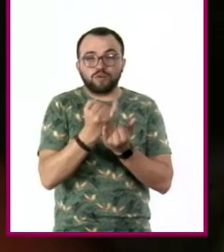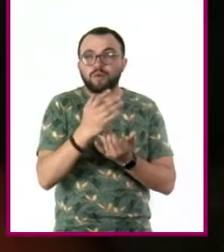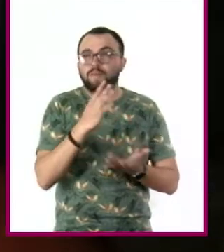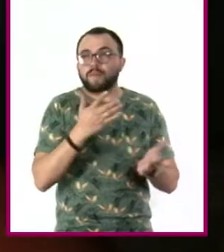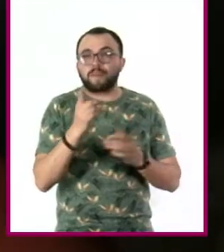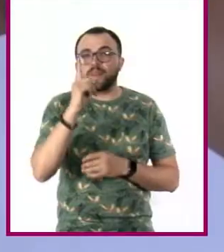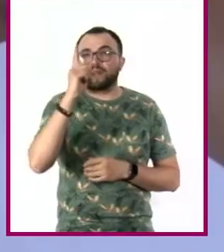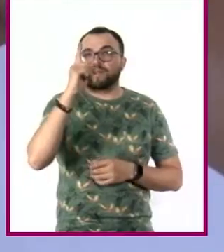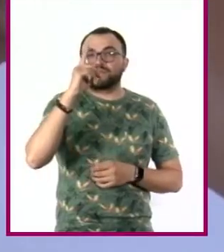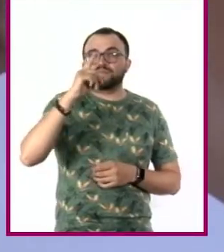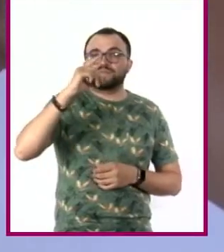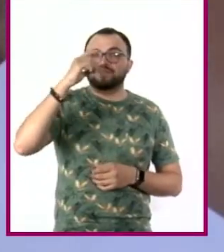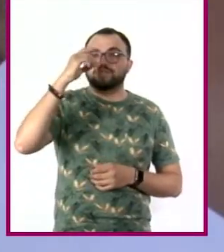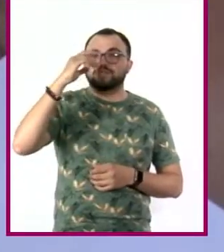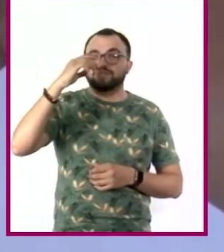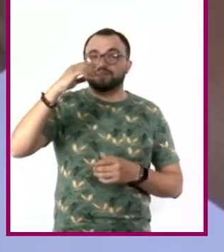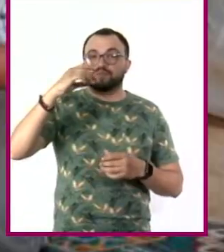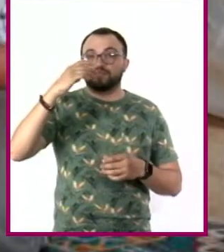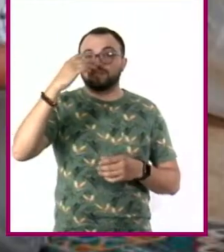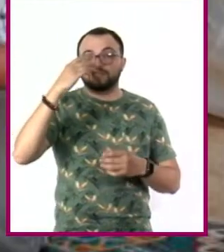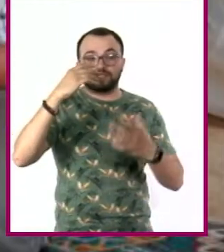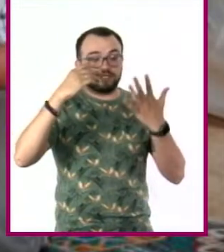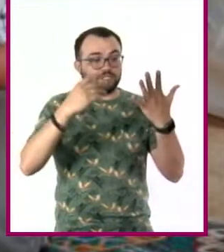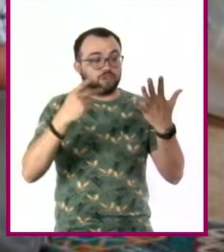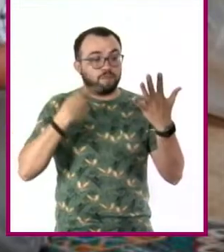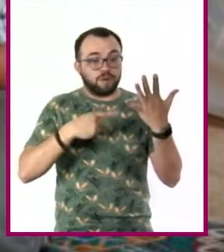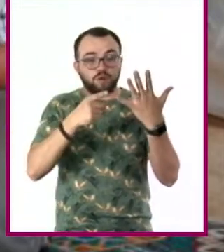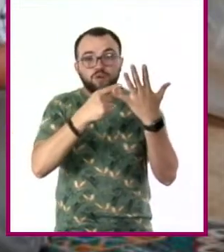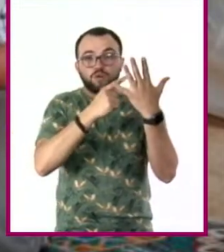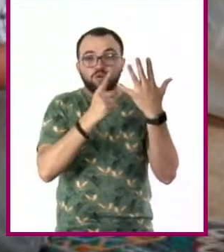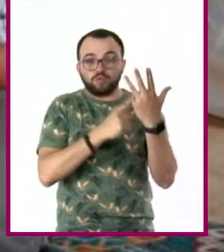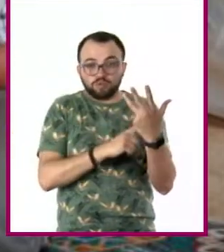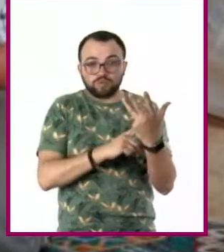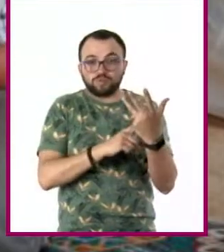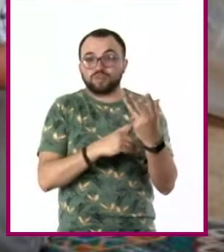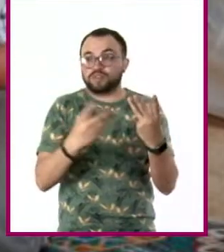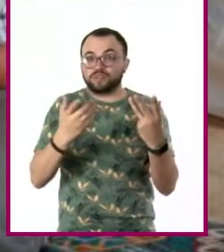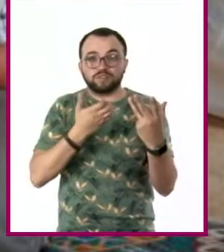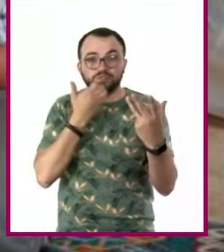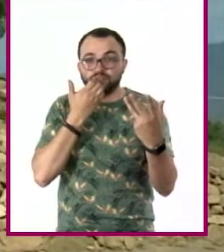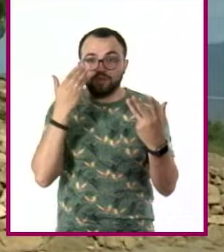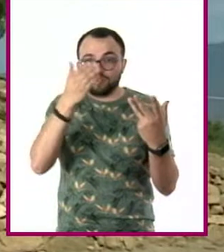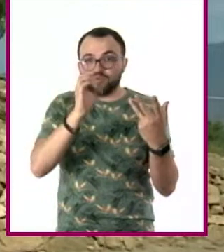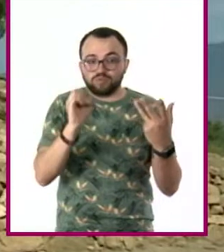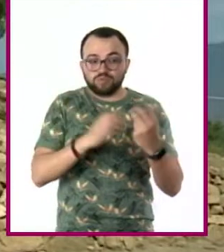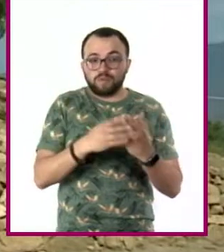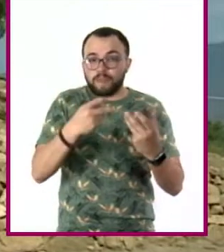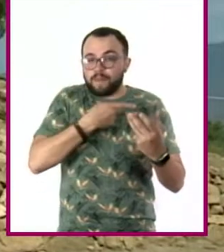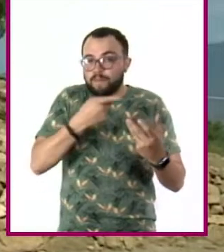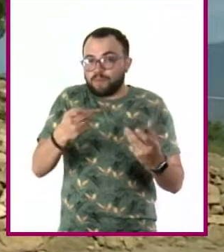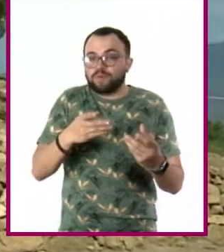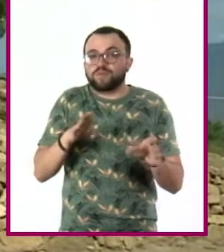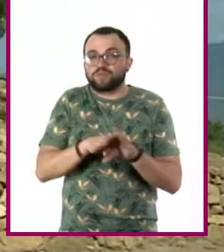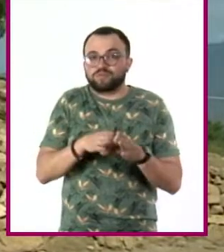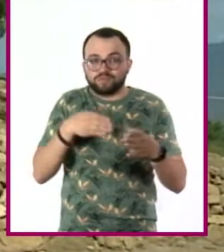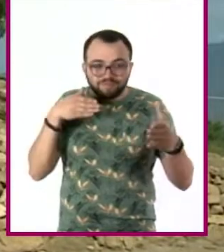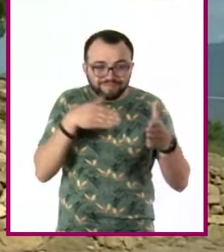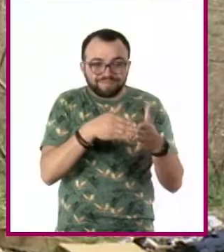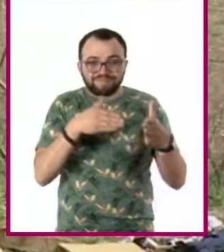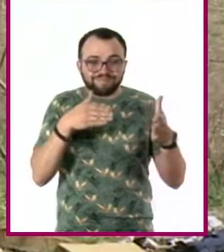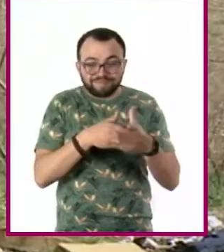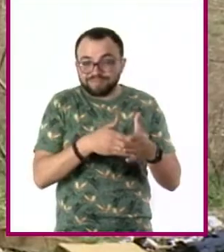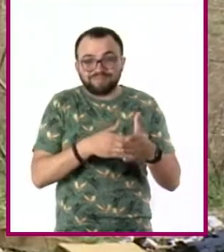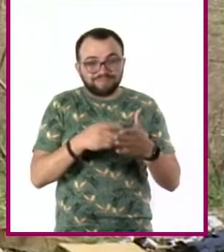menor de cada 5 de la población mundial. La pobreza sigue siendo el obstáculo más importante para la educación. Los niños